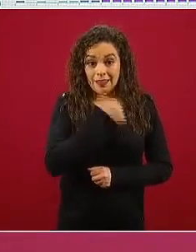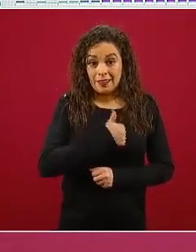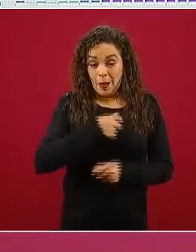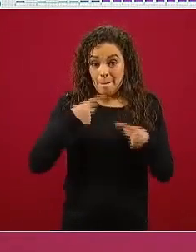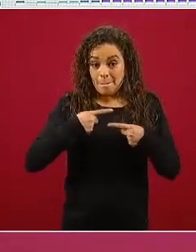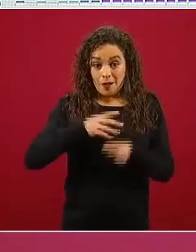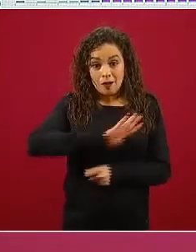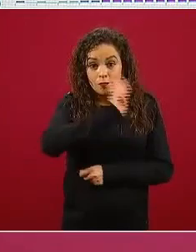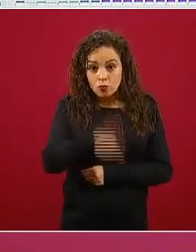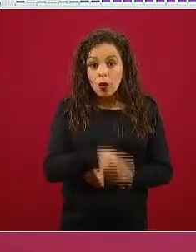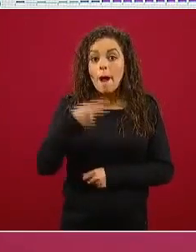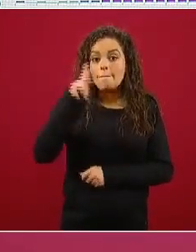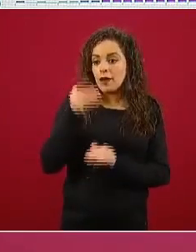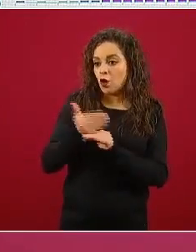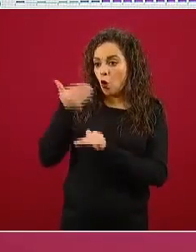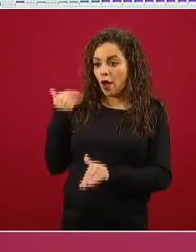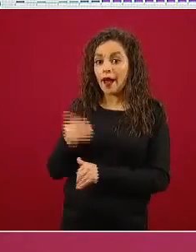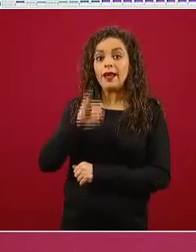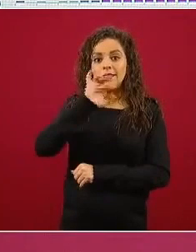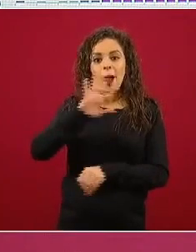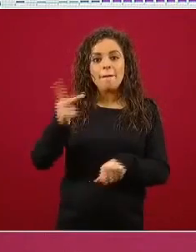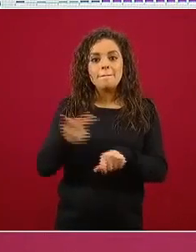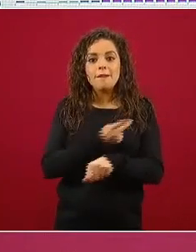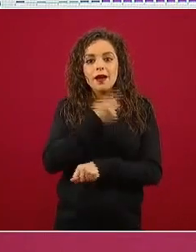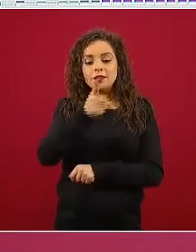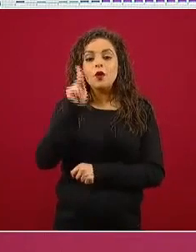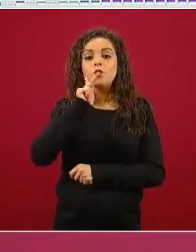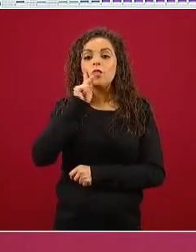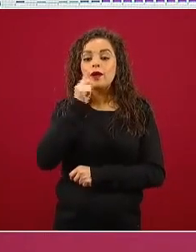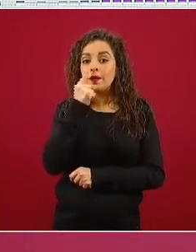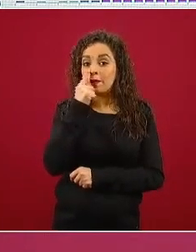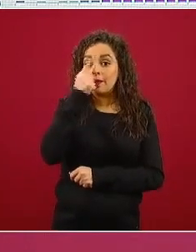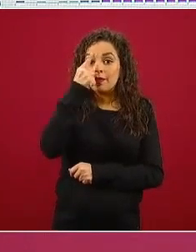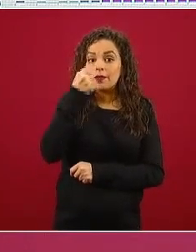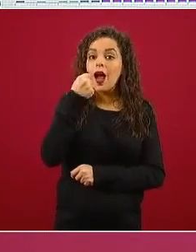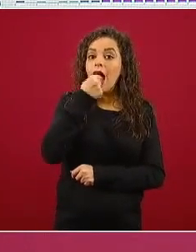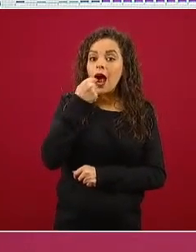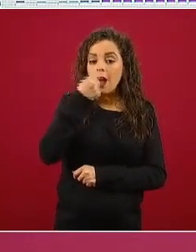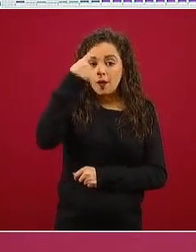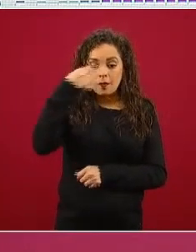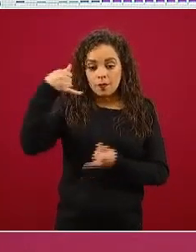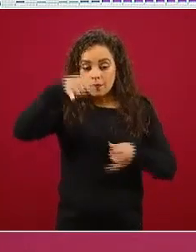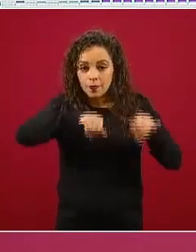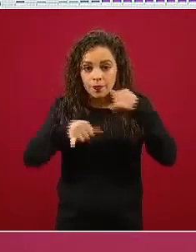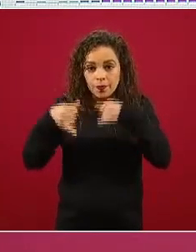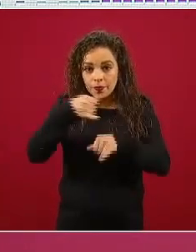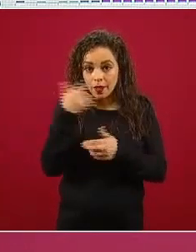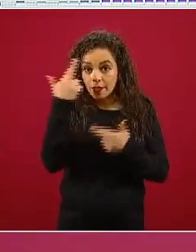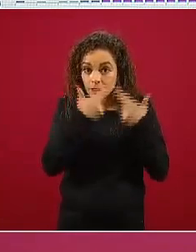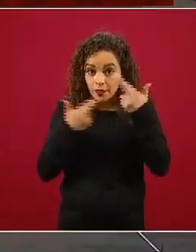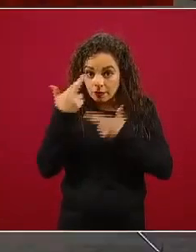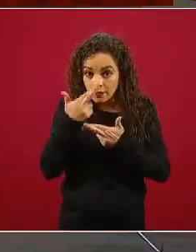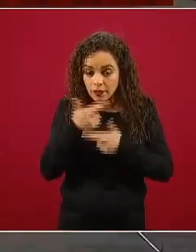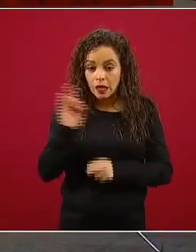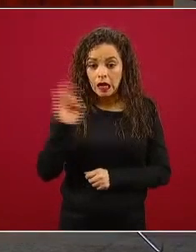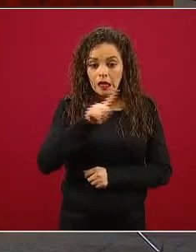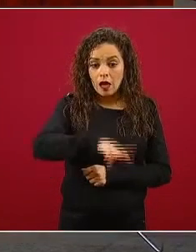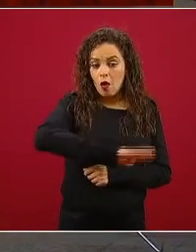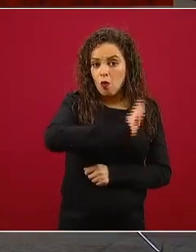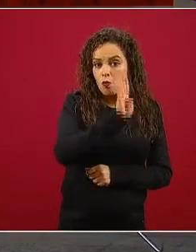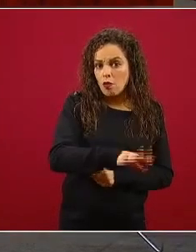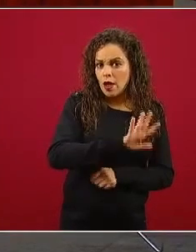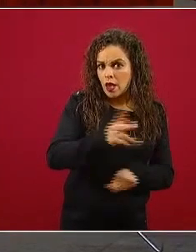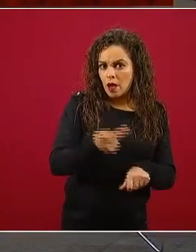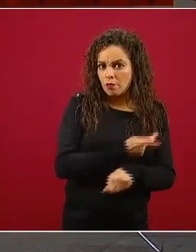una muestra útil para diagnóstico por laboratorio y al momento en que fallece la persona no se conoce todavía el